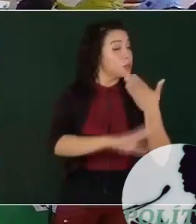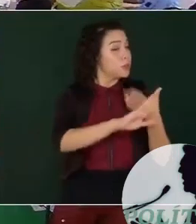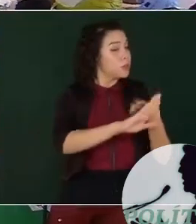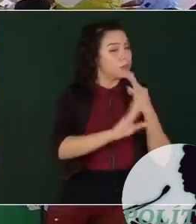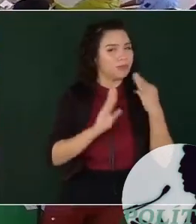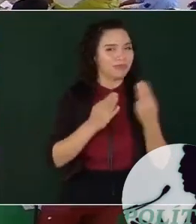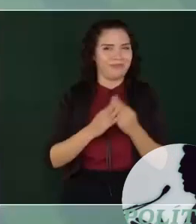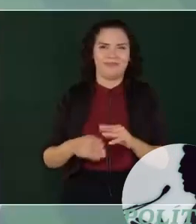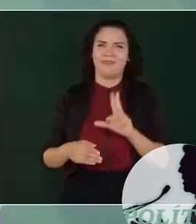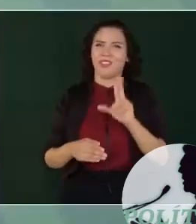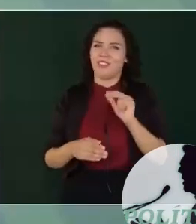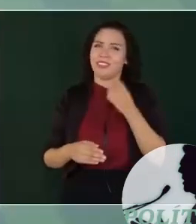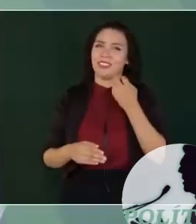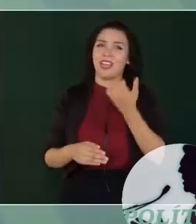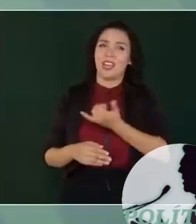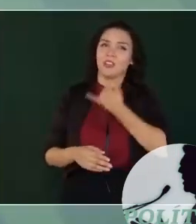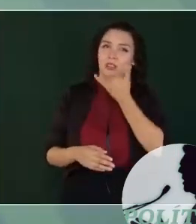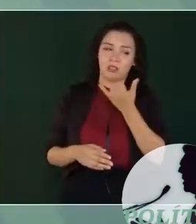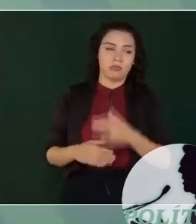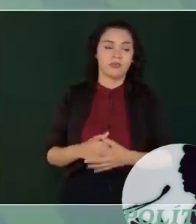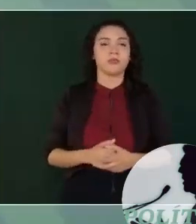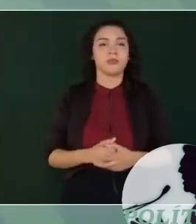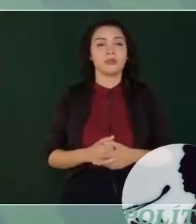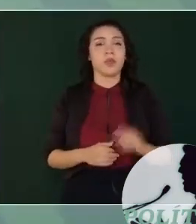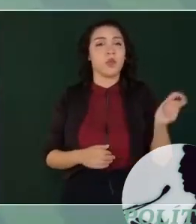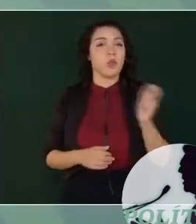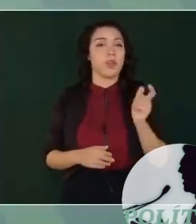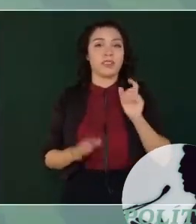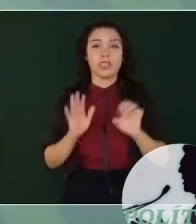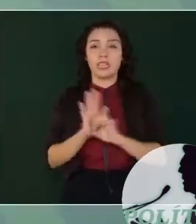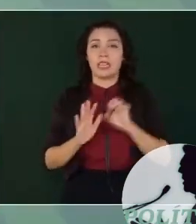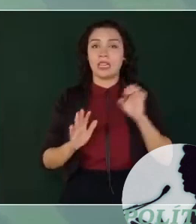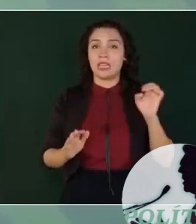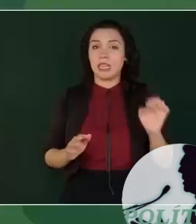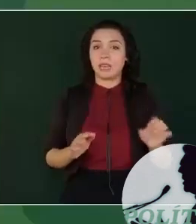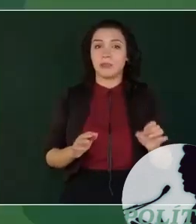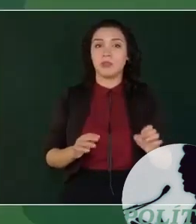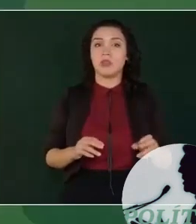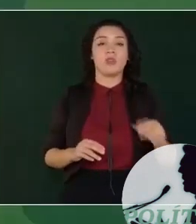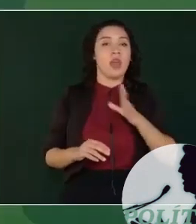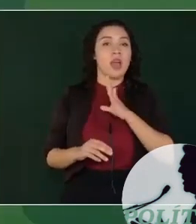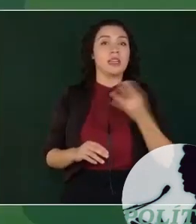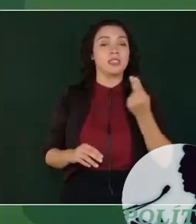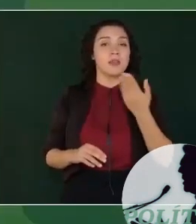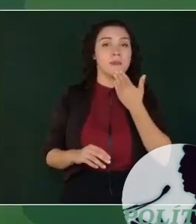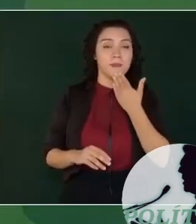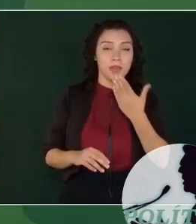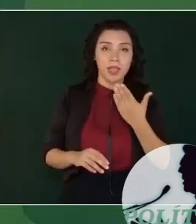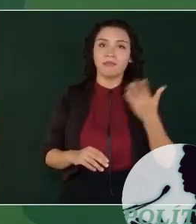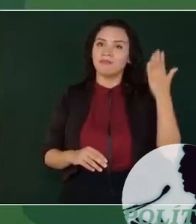Si no hay autoridad Si no se pinta bien la raya